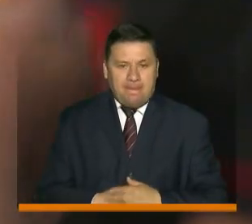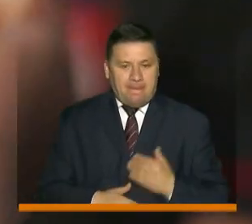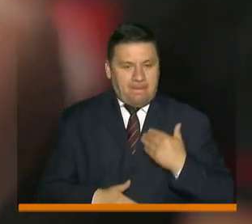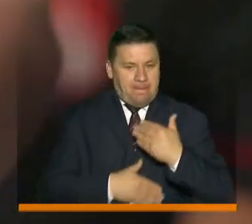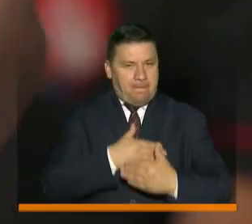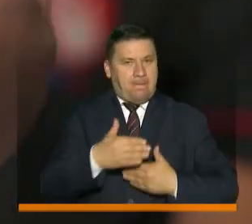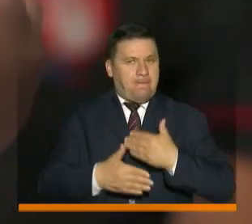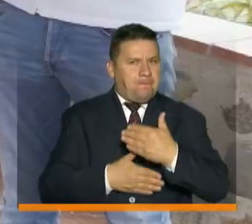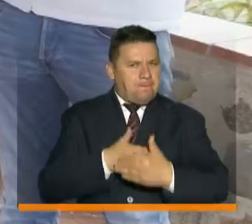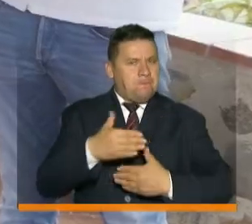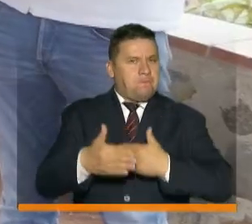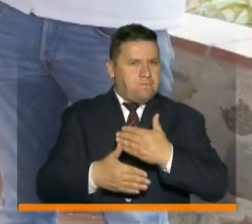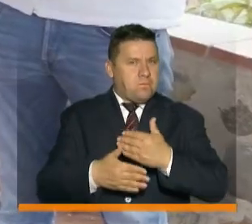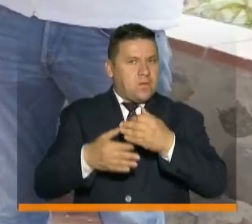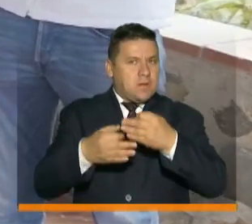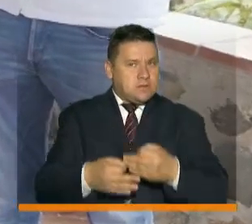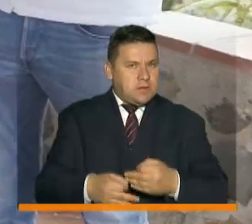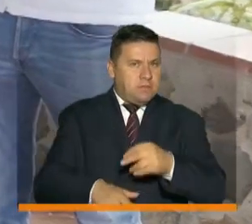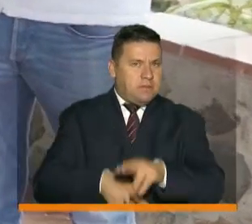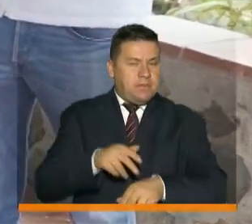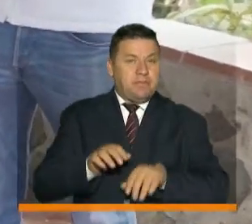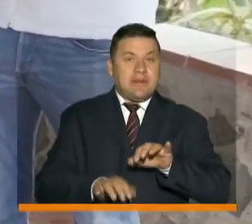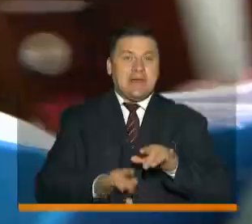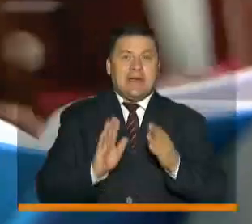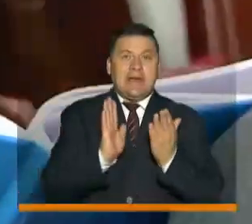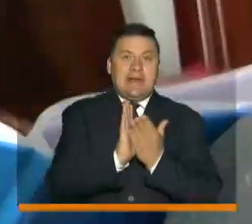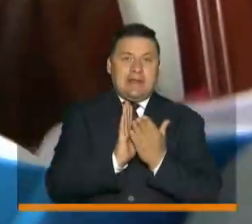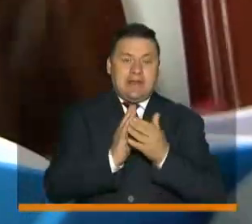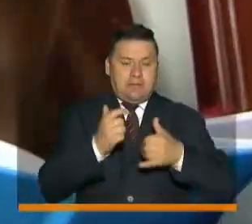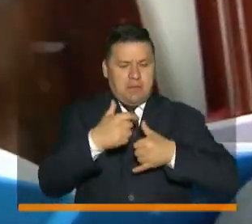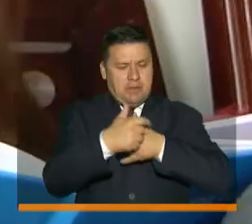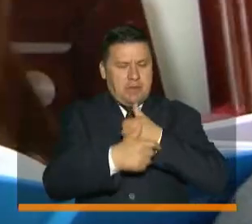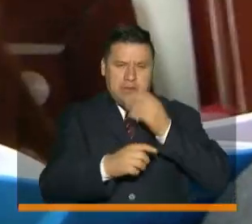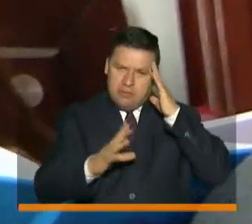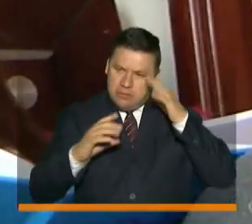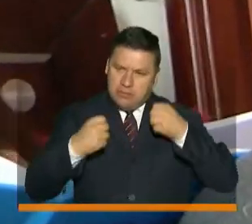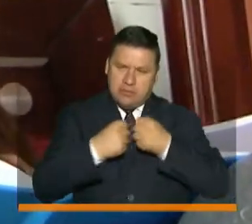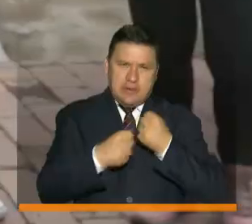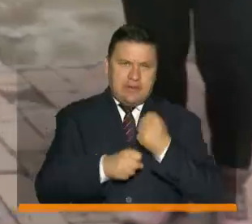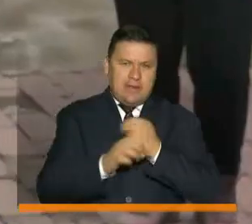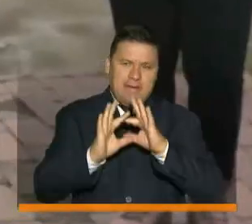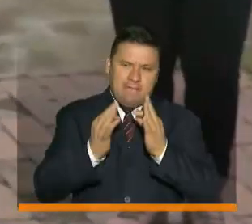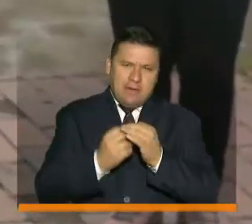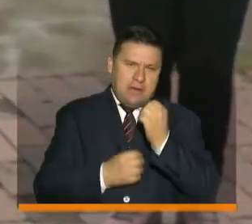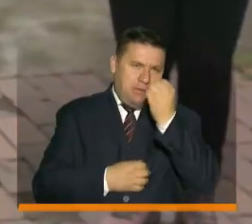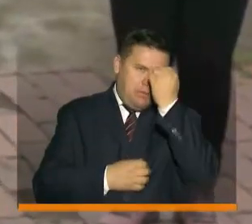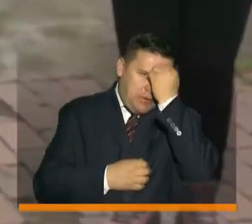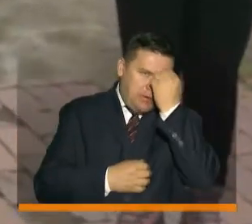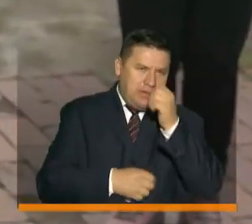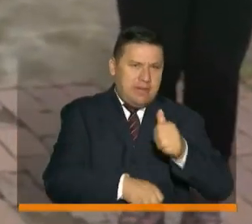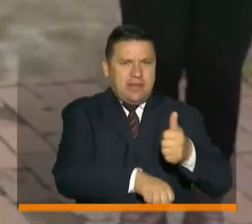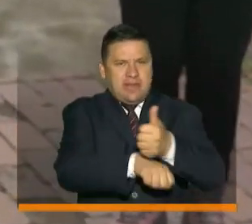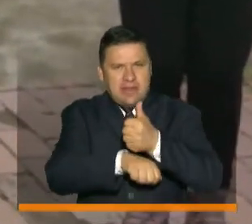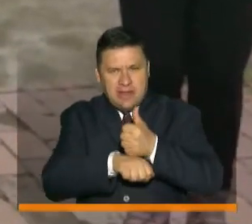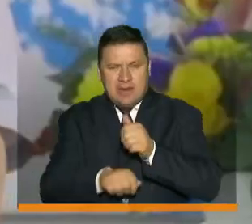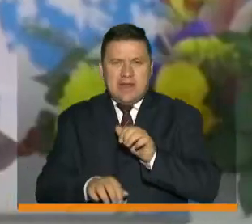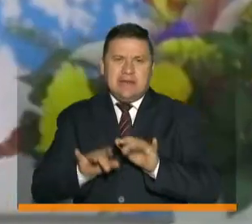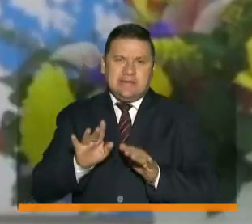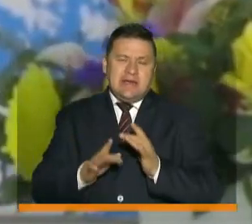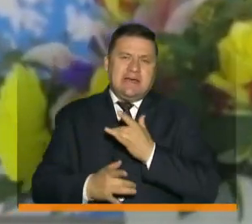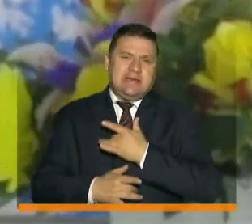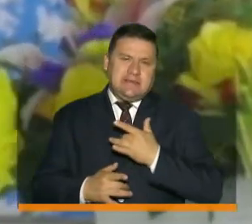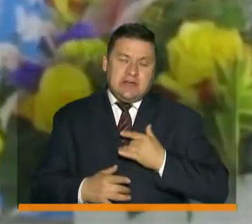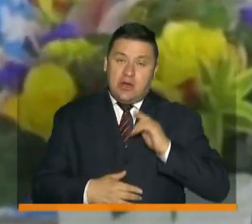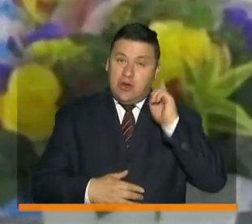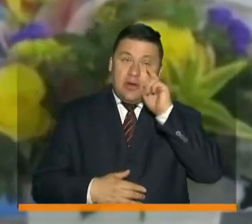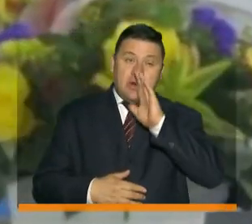Proceso gradual, progresivo y seguro. Las secretarías de educación trabajan en equipo con las familias, docentes, directivos, secretarías de salud y